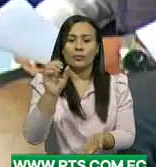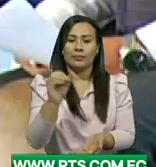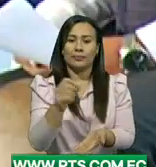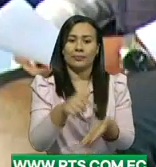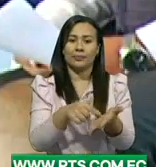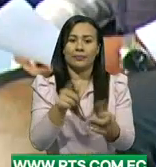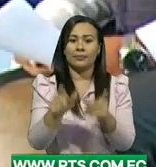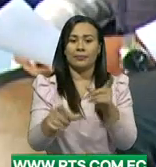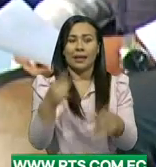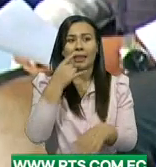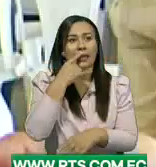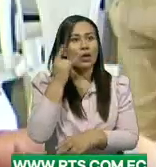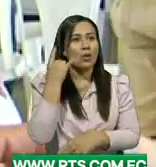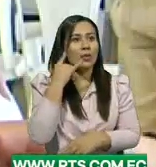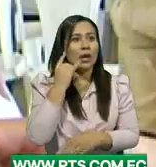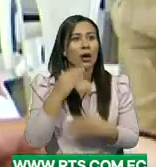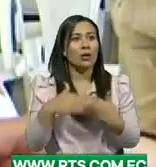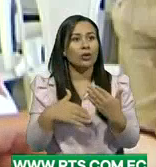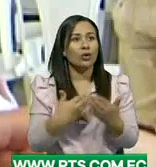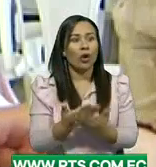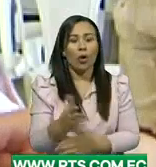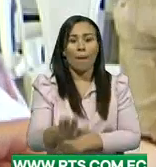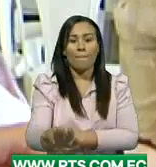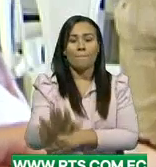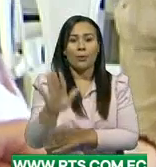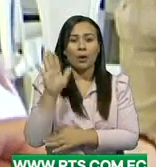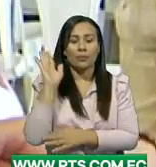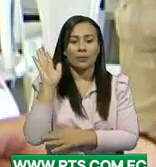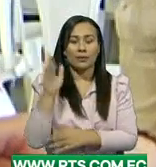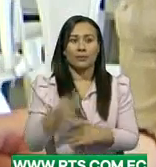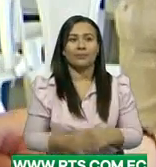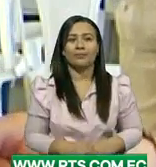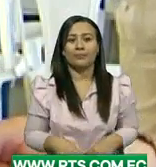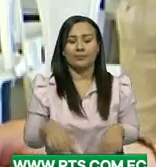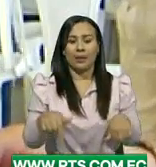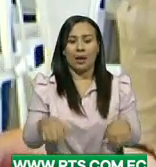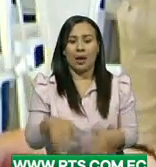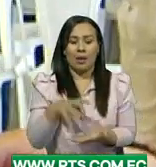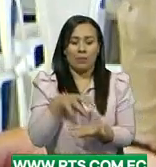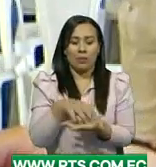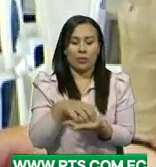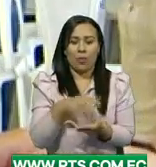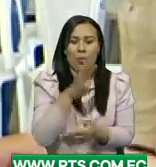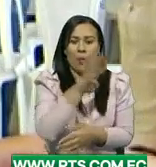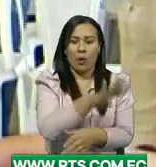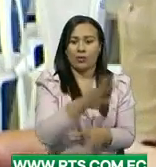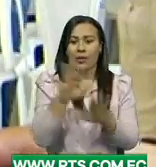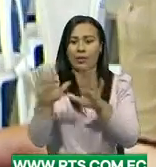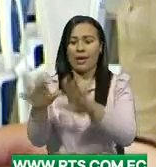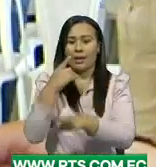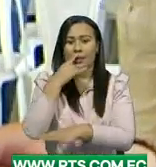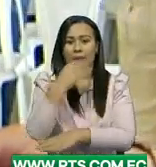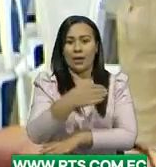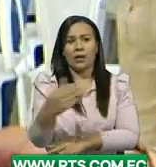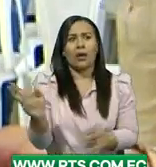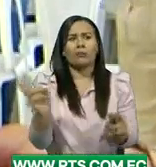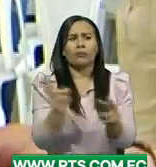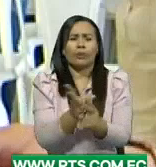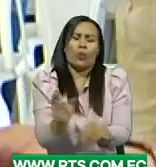así como mujeres gestantes. Es una provincia en la que 4 de cada 10 niños tiene desnutrición